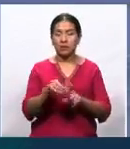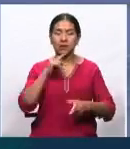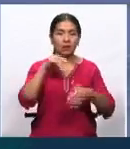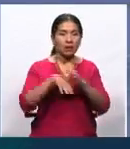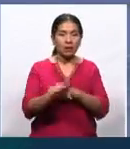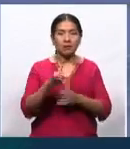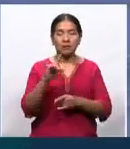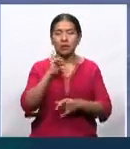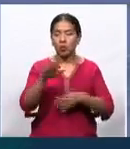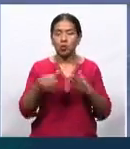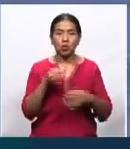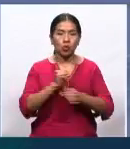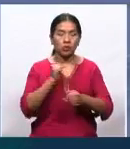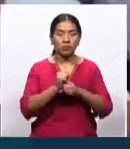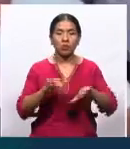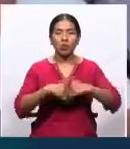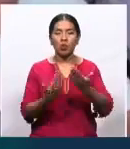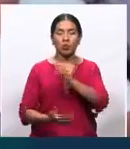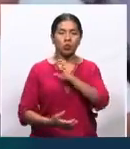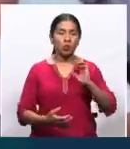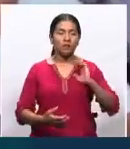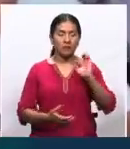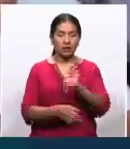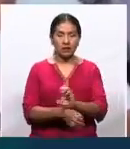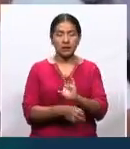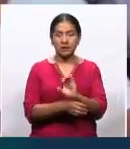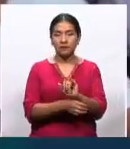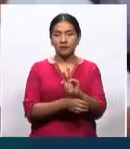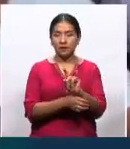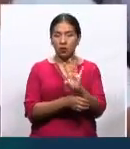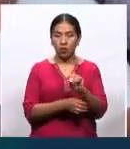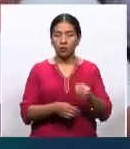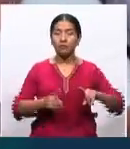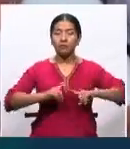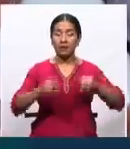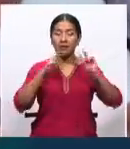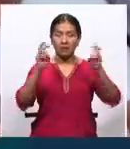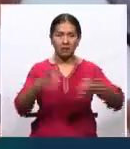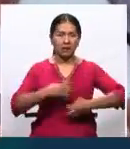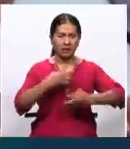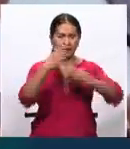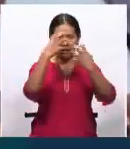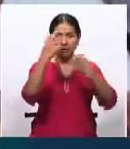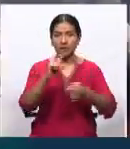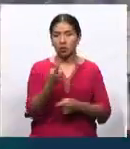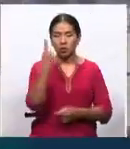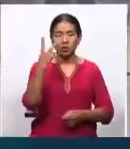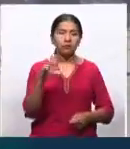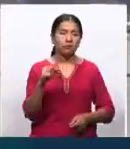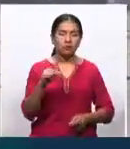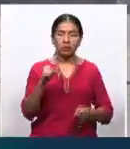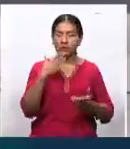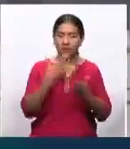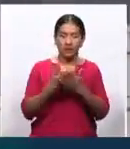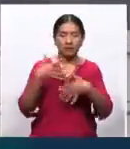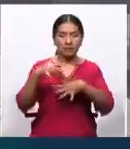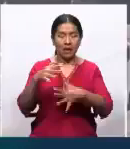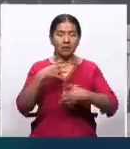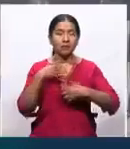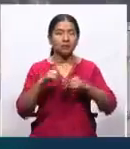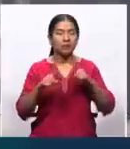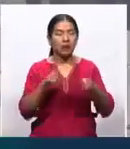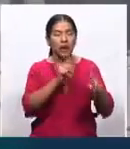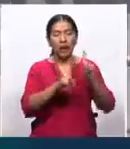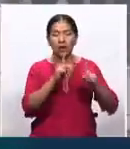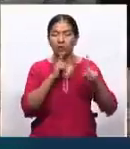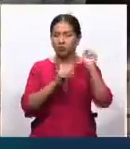trabajando, cómo está operando el Comité Cívico. Asimismo, indicó que no solo se trata de las amenazas en contra de la dirigente, sino de la violencia e